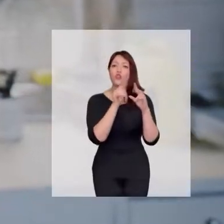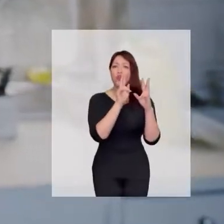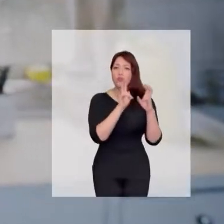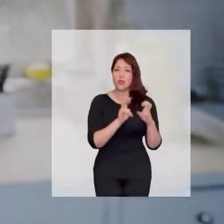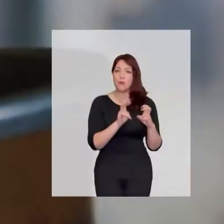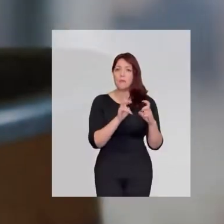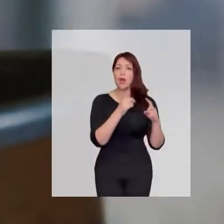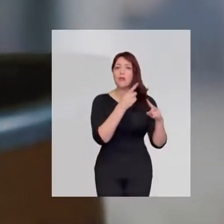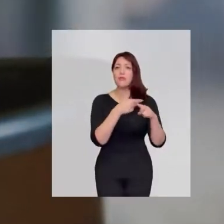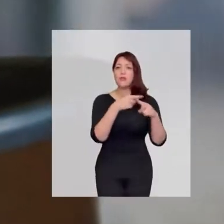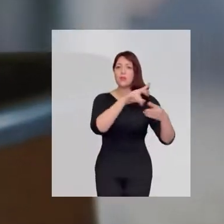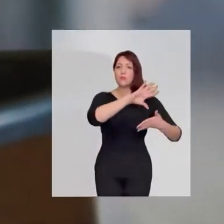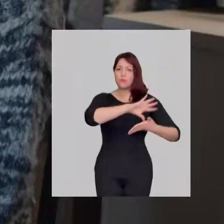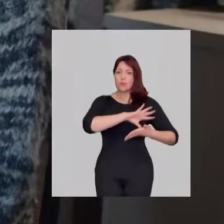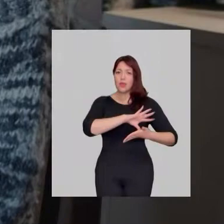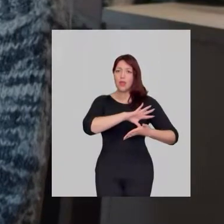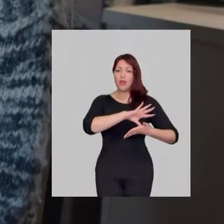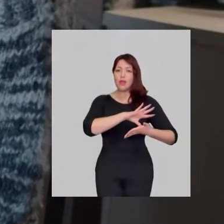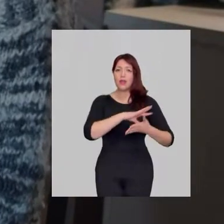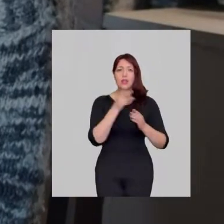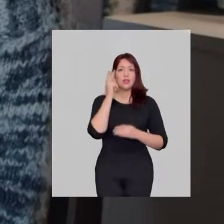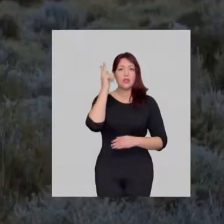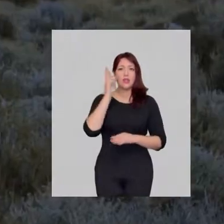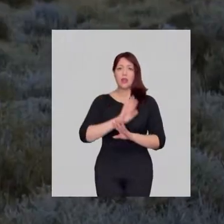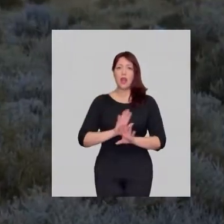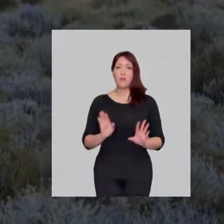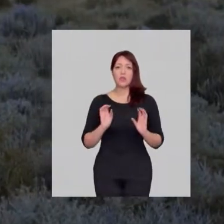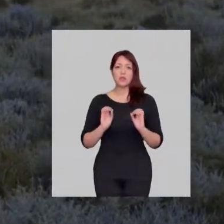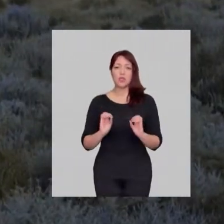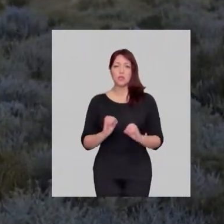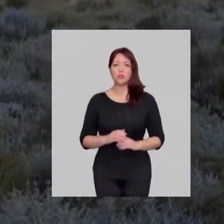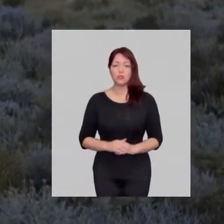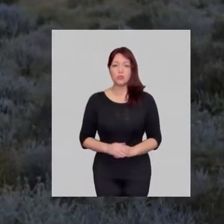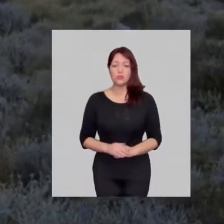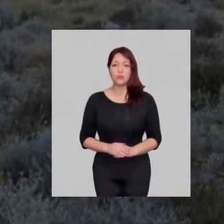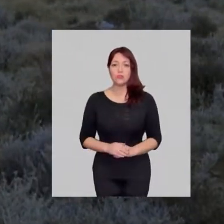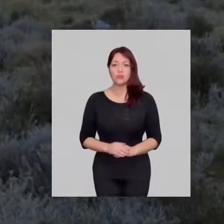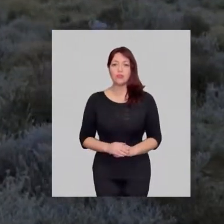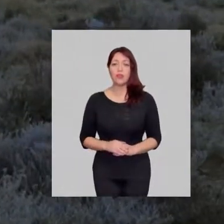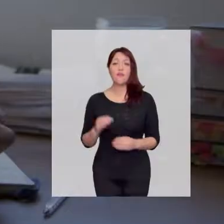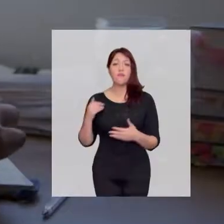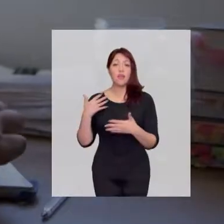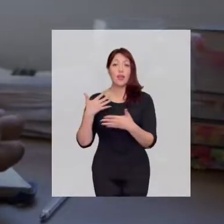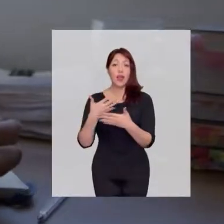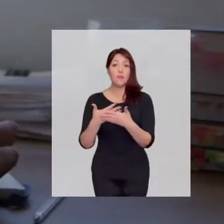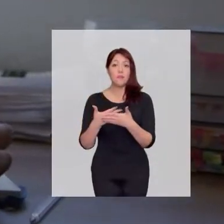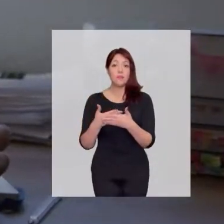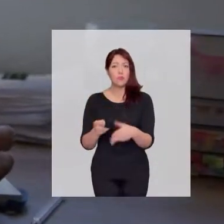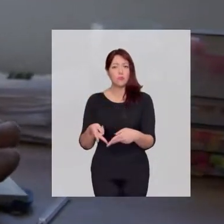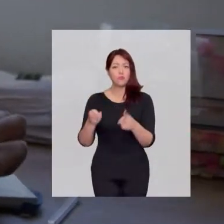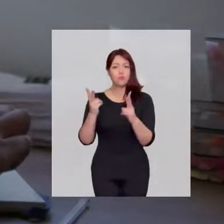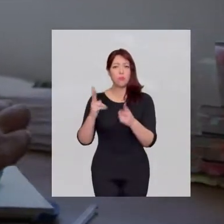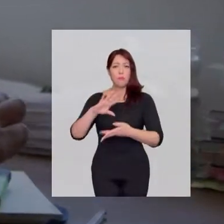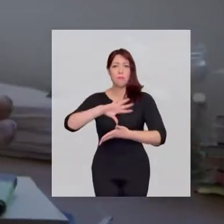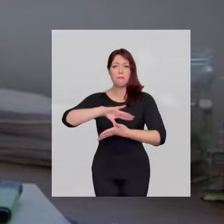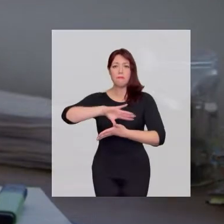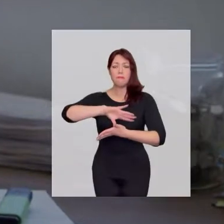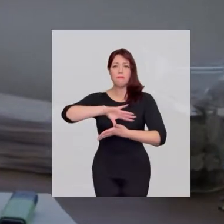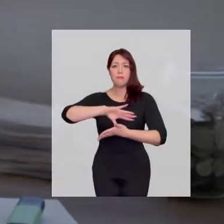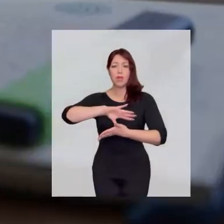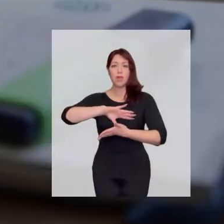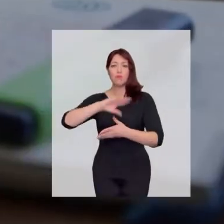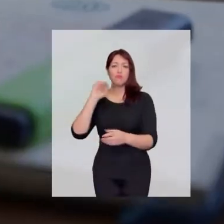suerte, se dedicaron a hablar de esos temas. Hablaron solamente de plurichile, de los indígenas y nada más. Finalmente, hoy día